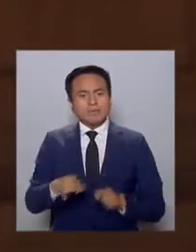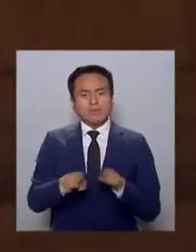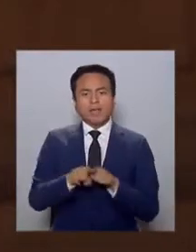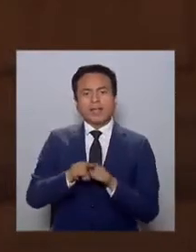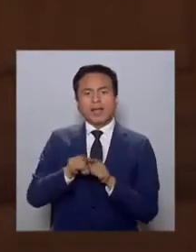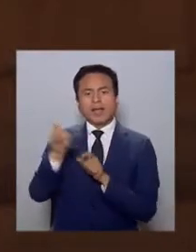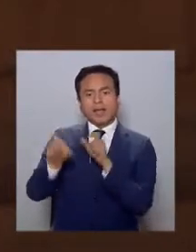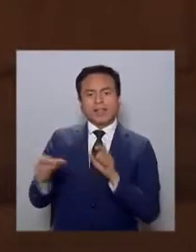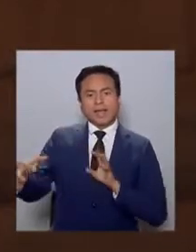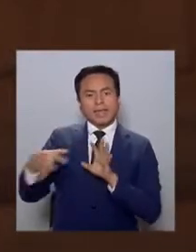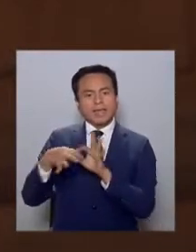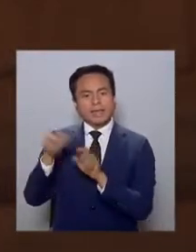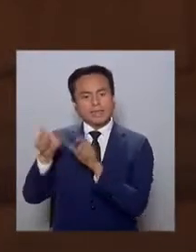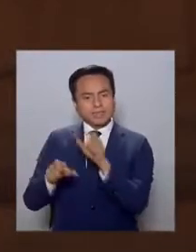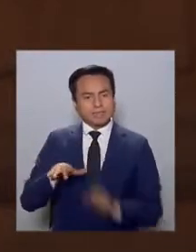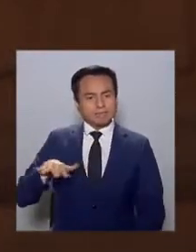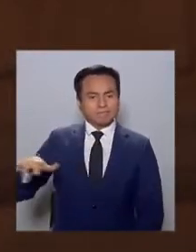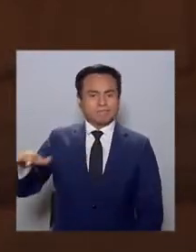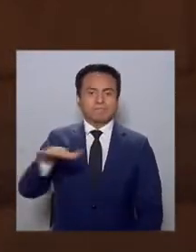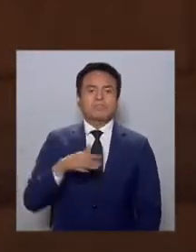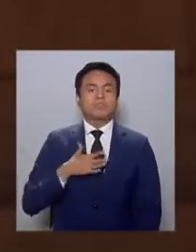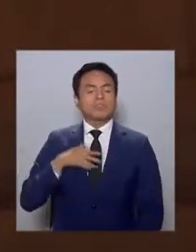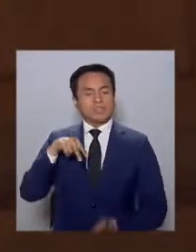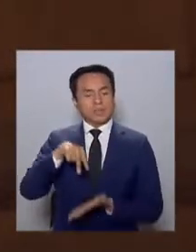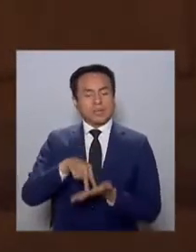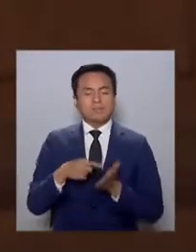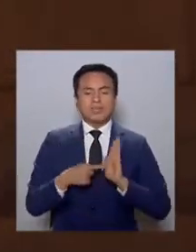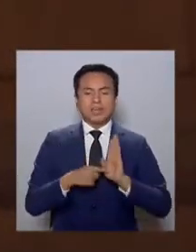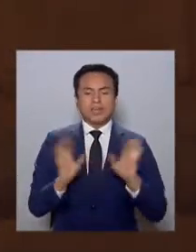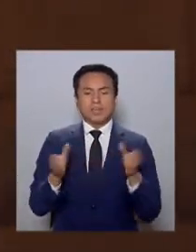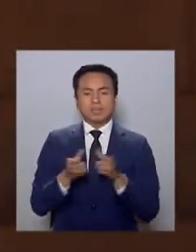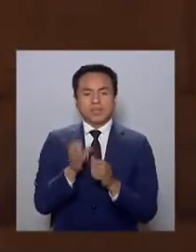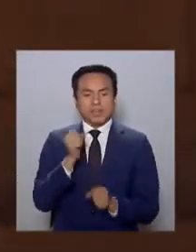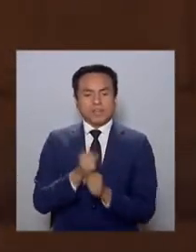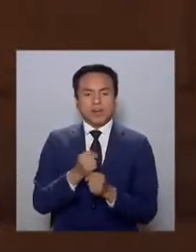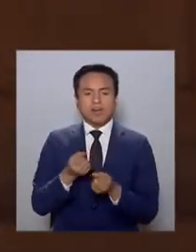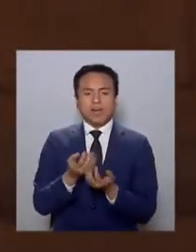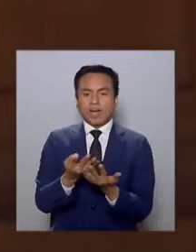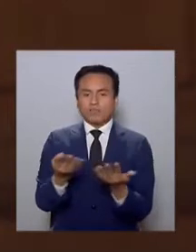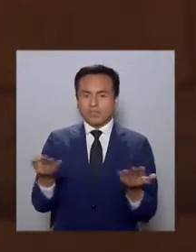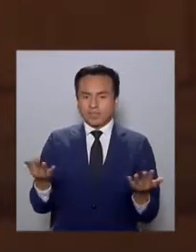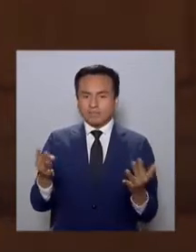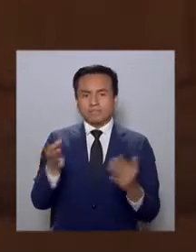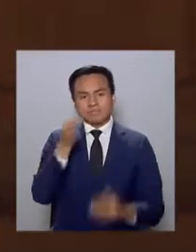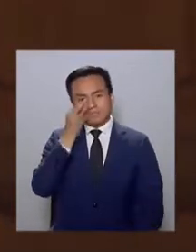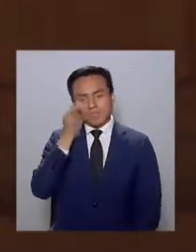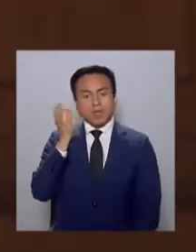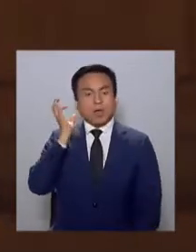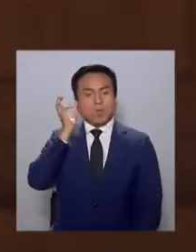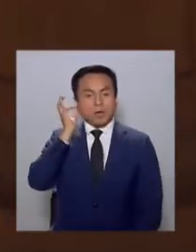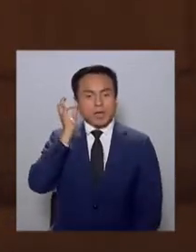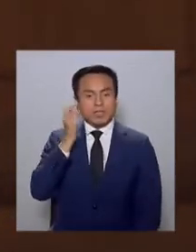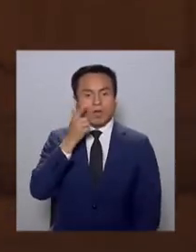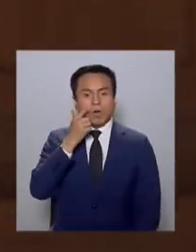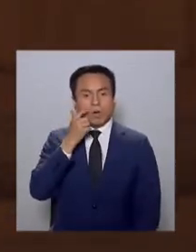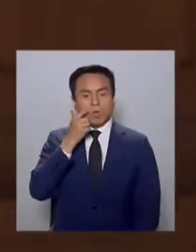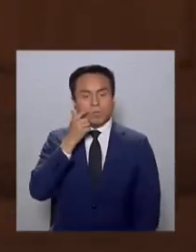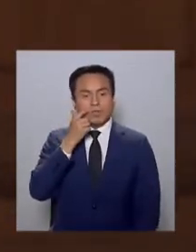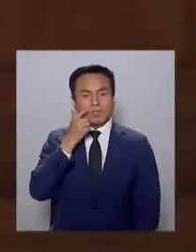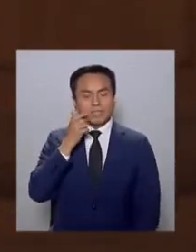lado de la gente. Quise estar acá presentando a mi equipo de trabajo ante ustedes, mujeres,